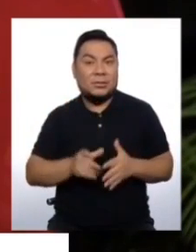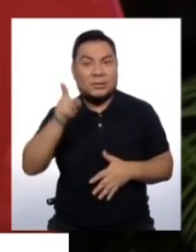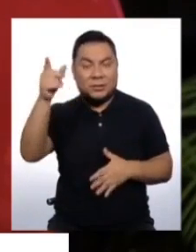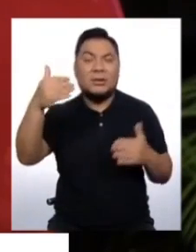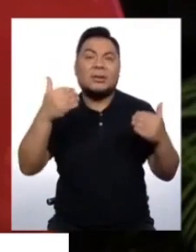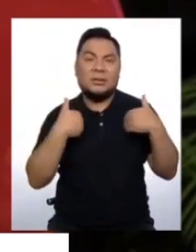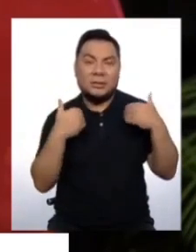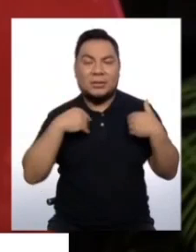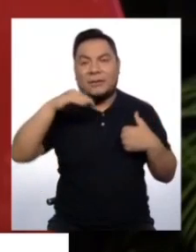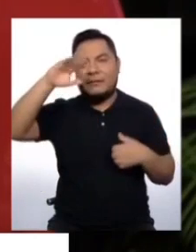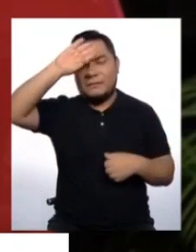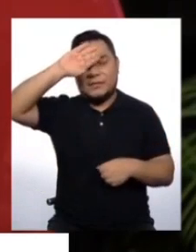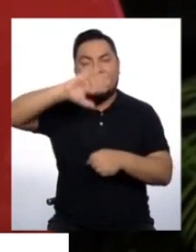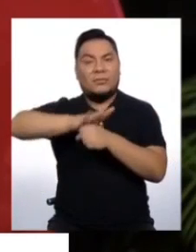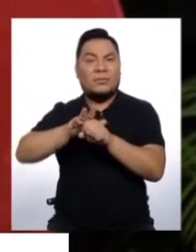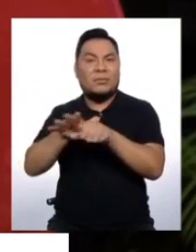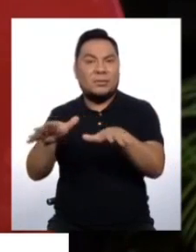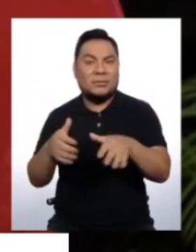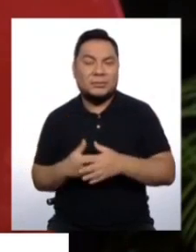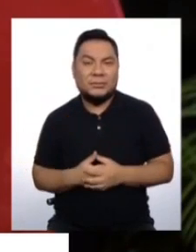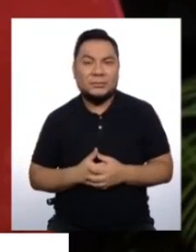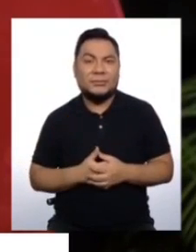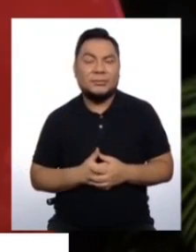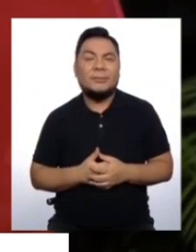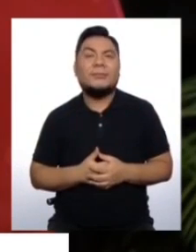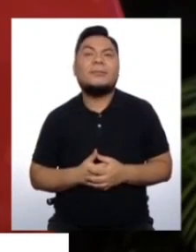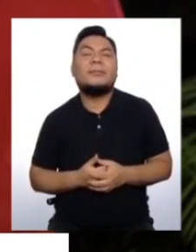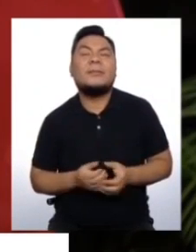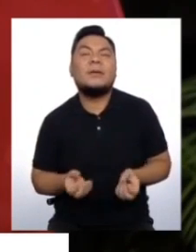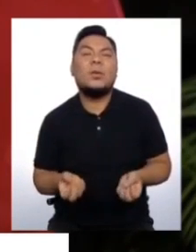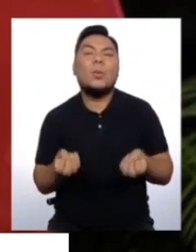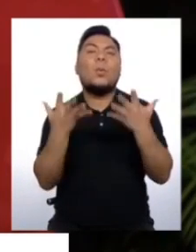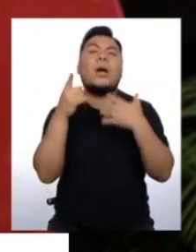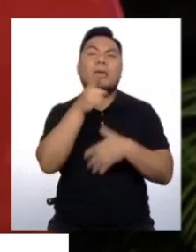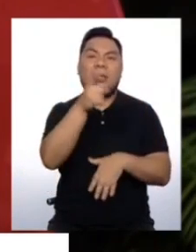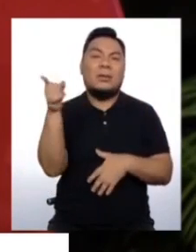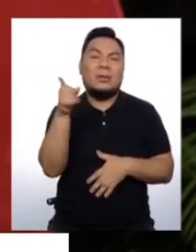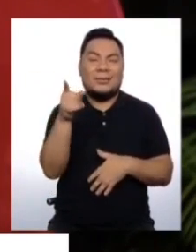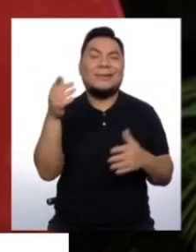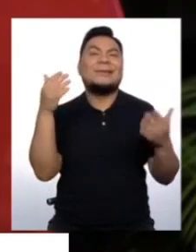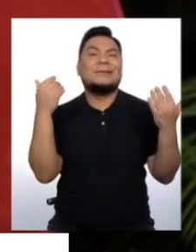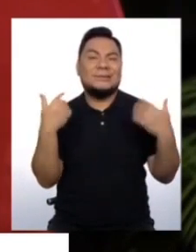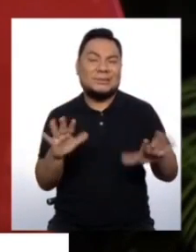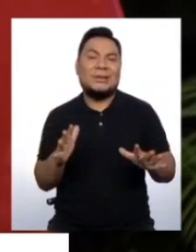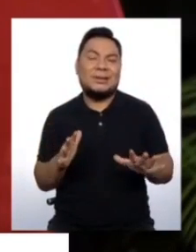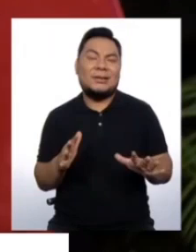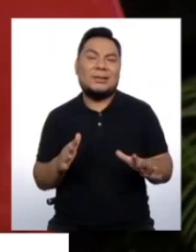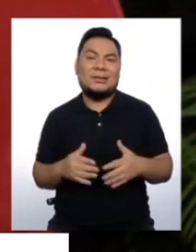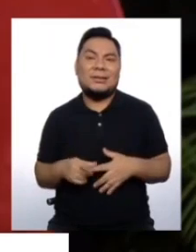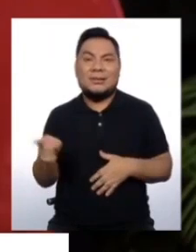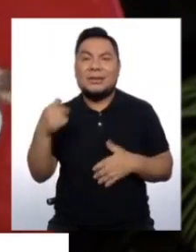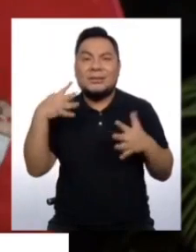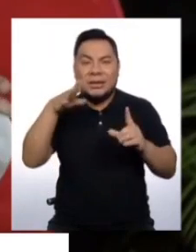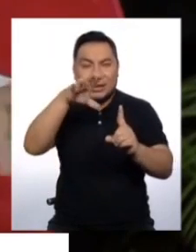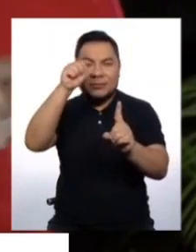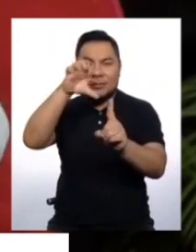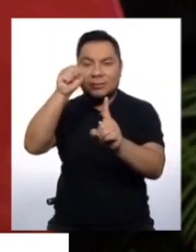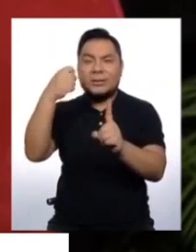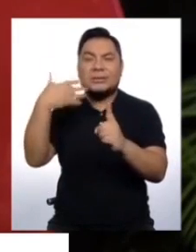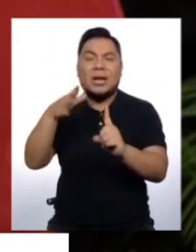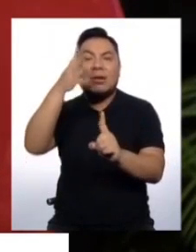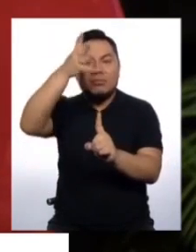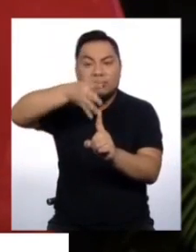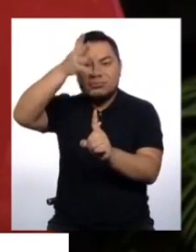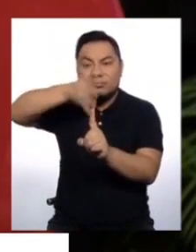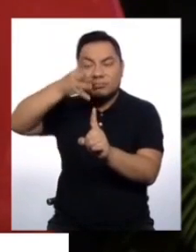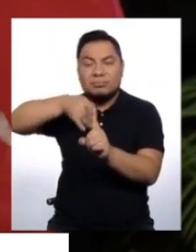tienen el COVID-19. ¿Cuántos de ellos han sido identificados en las